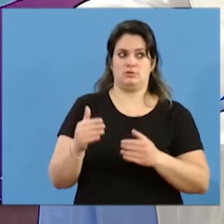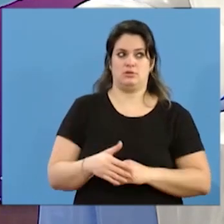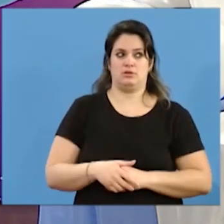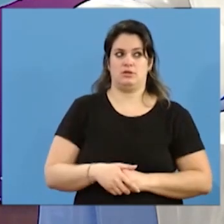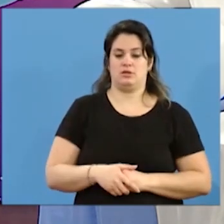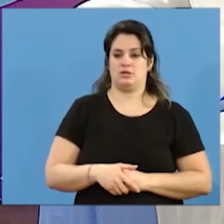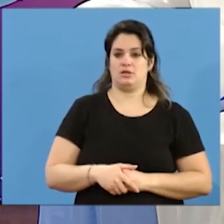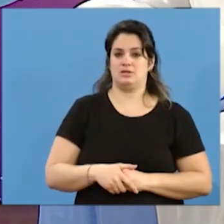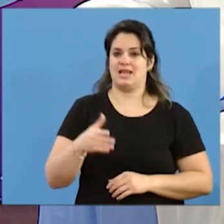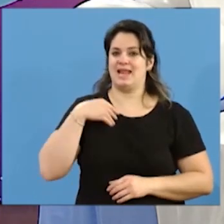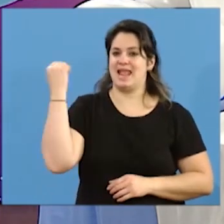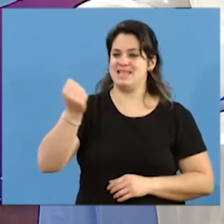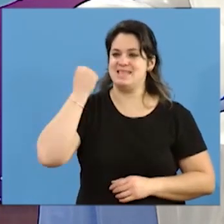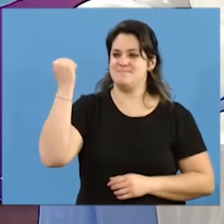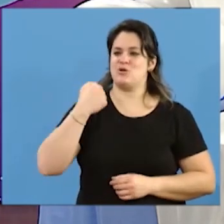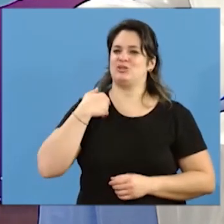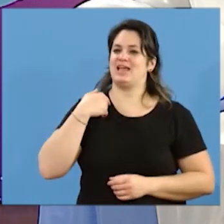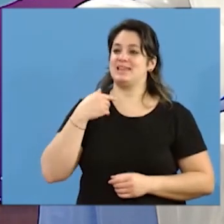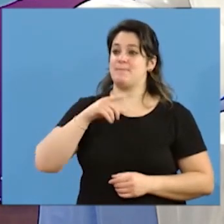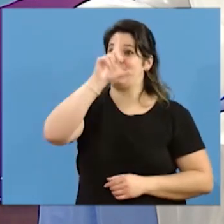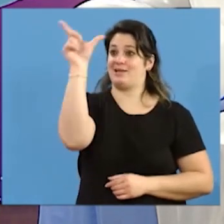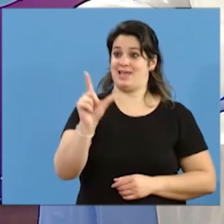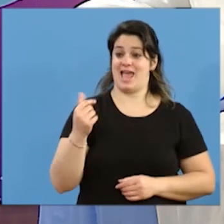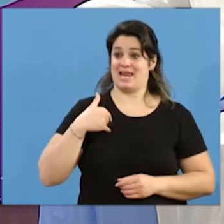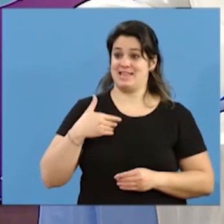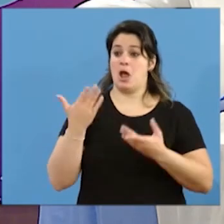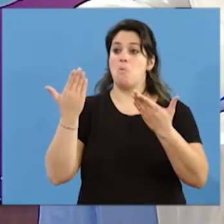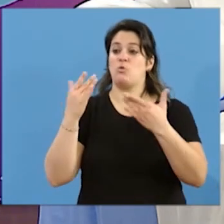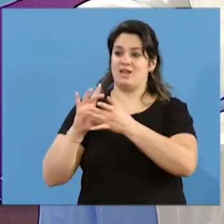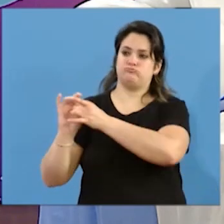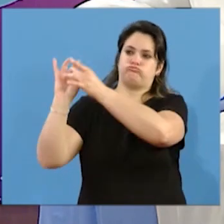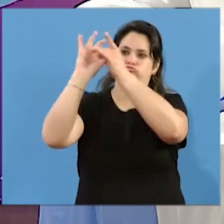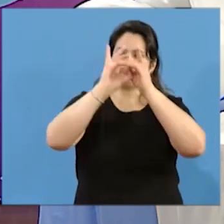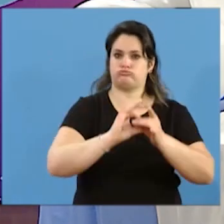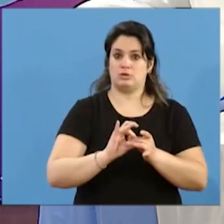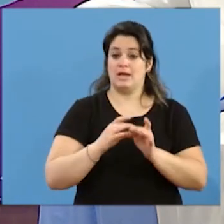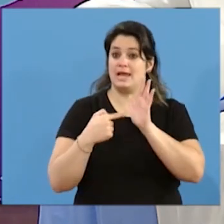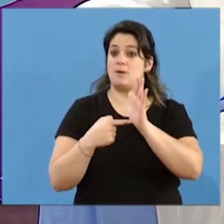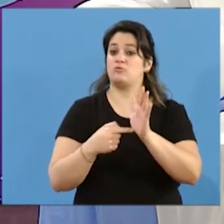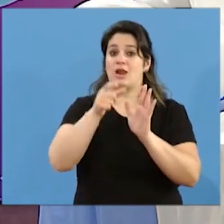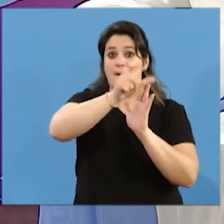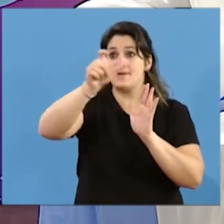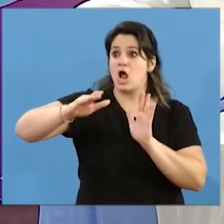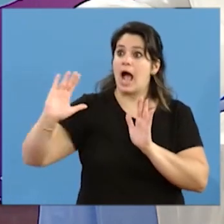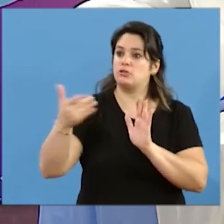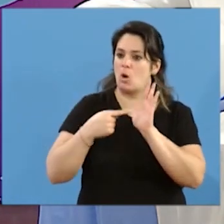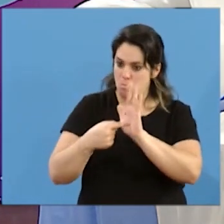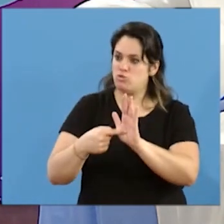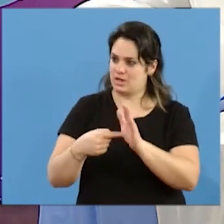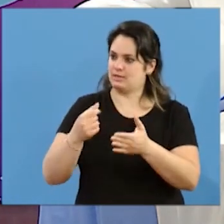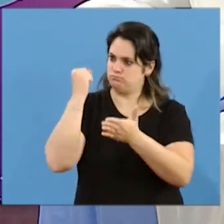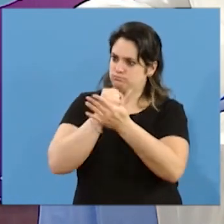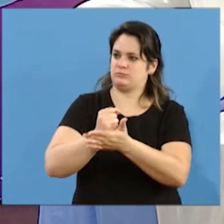un paso importante para unir al país. Había que identificarlos a todos.